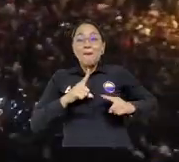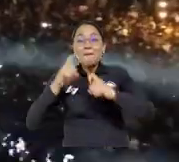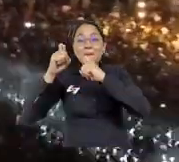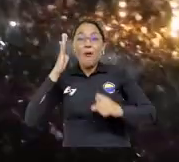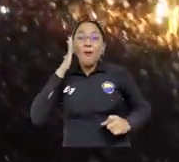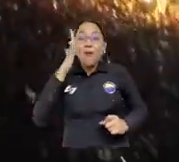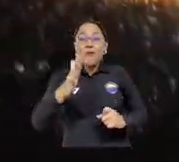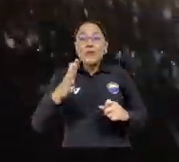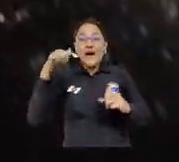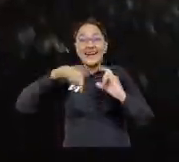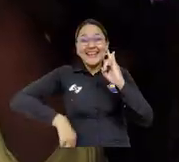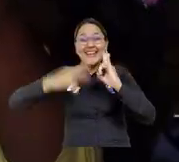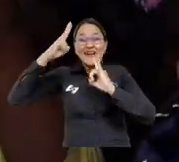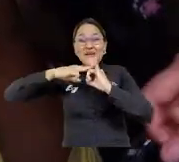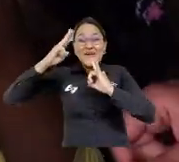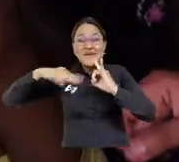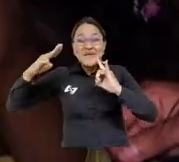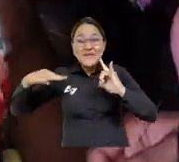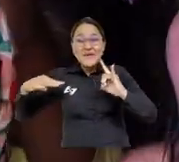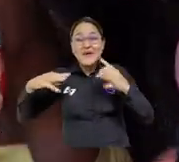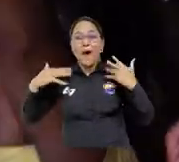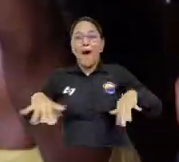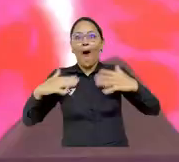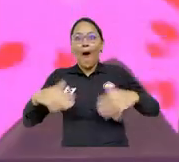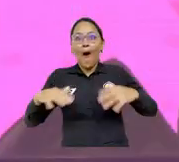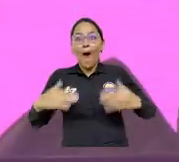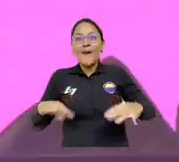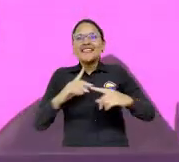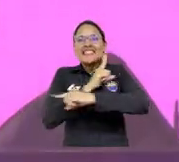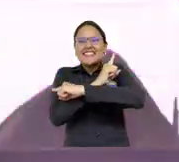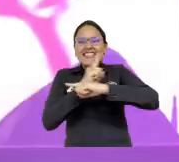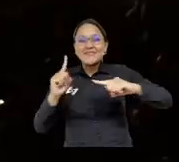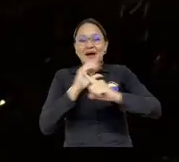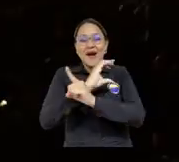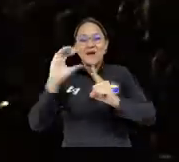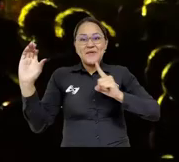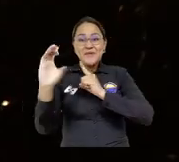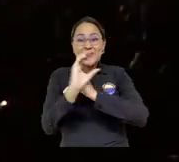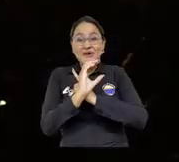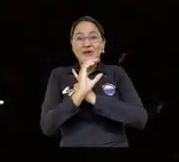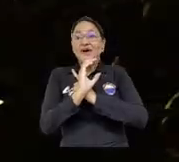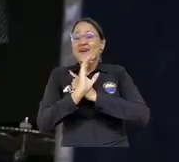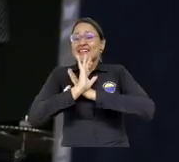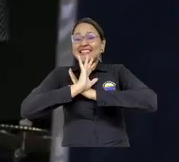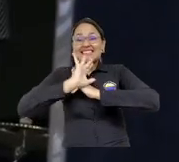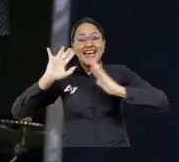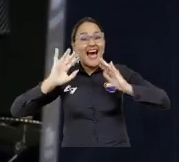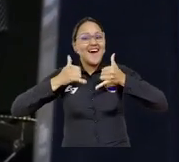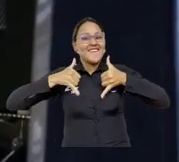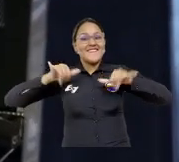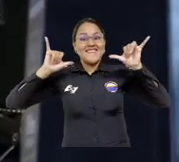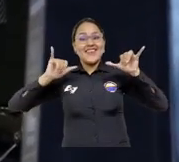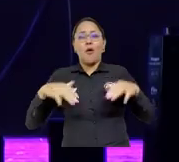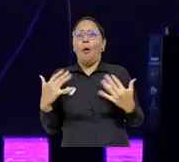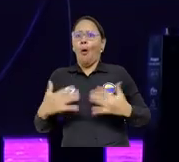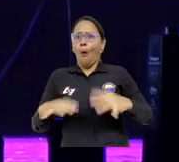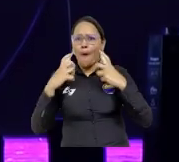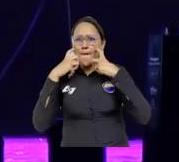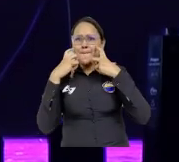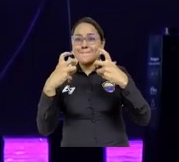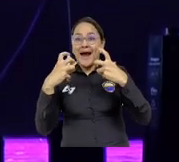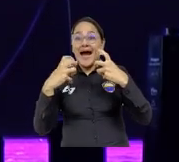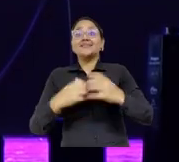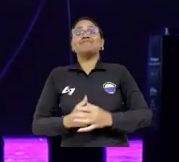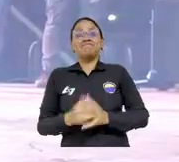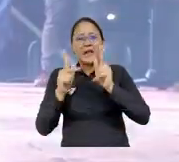El viaje hacia el futuro en el que la Universidad del Magdalena se sumergió durante esta Semana Cultural 2024 terminó. ¿Y de qué